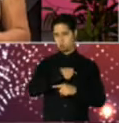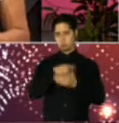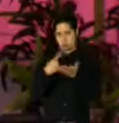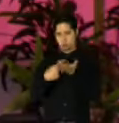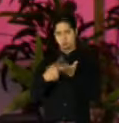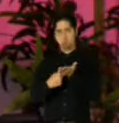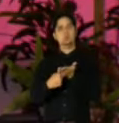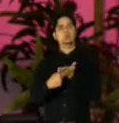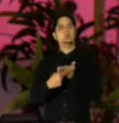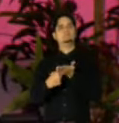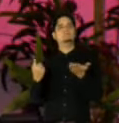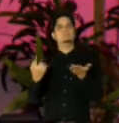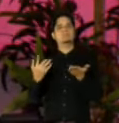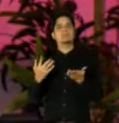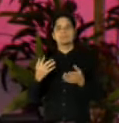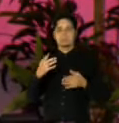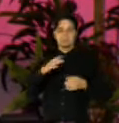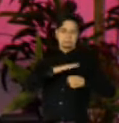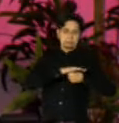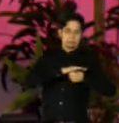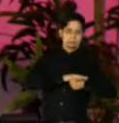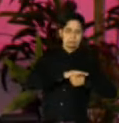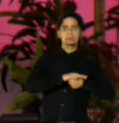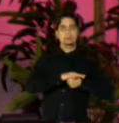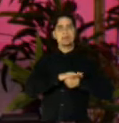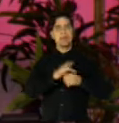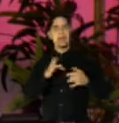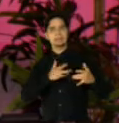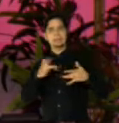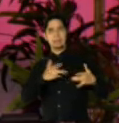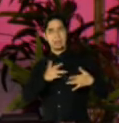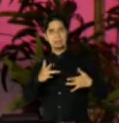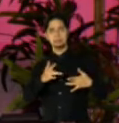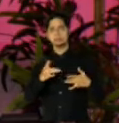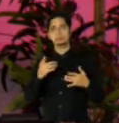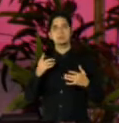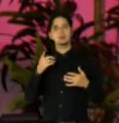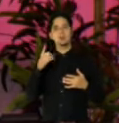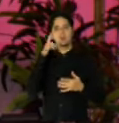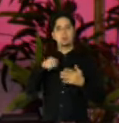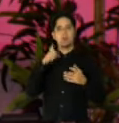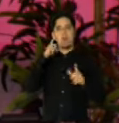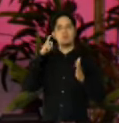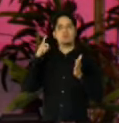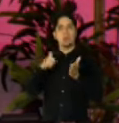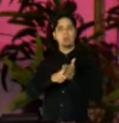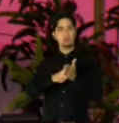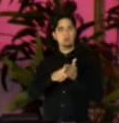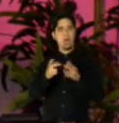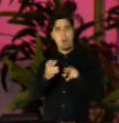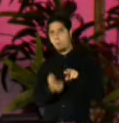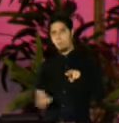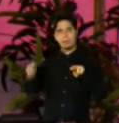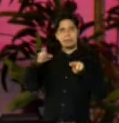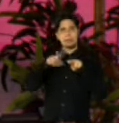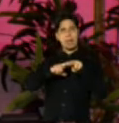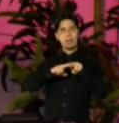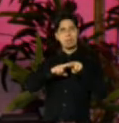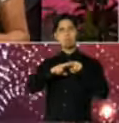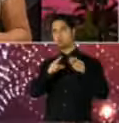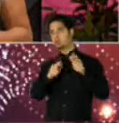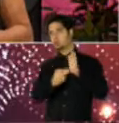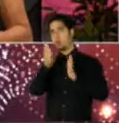depresión, ustedes los psiquiatras, los psicólogos clínicos, ¿cómo han estado viendo? ¿Ha habido un incremento de un doble, de